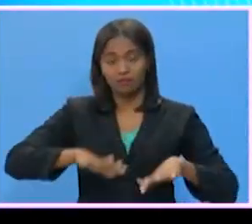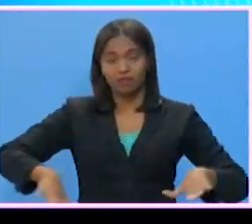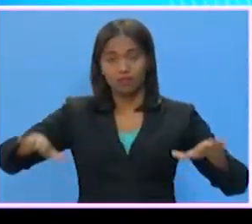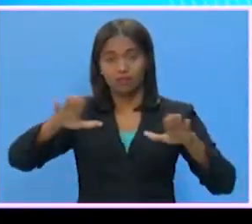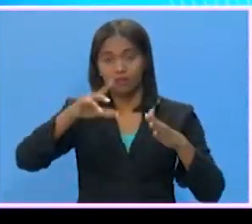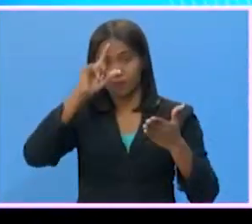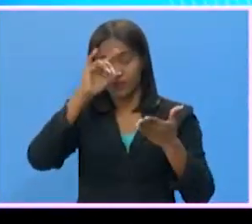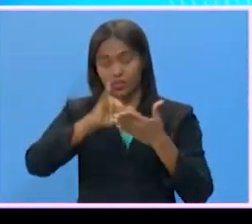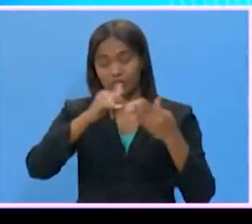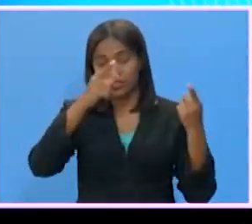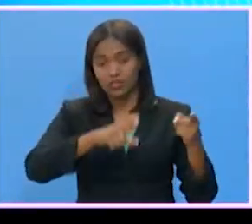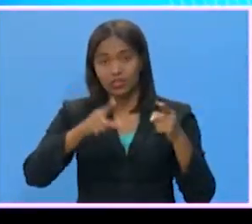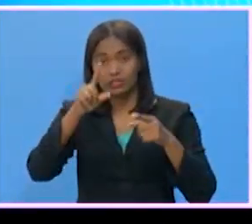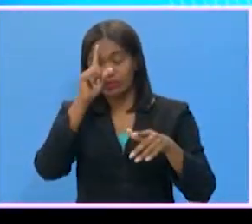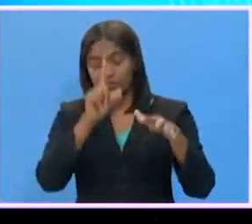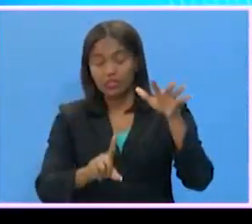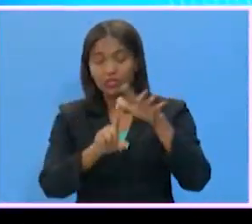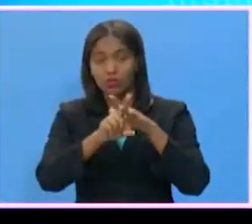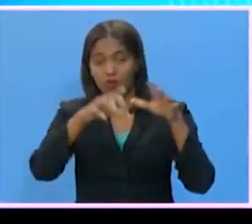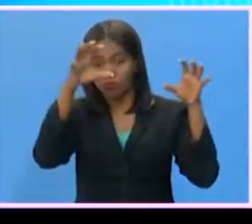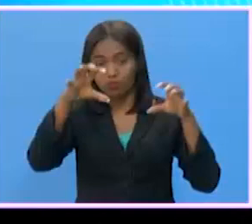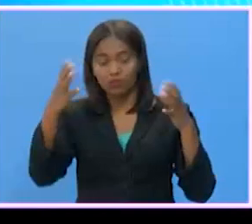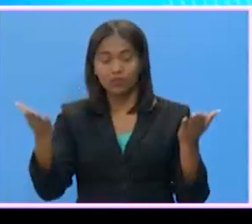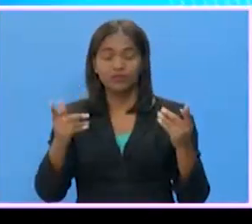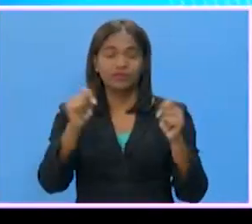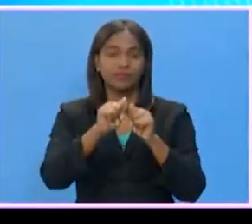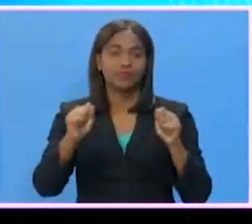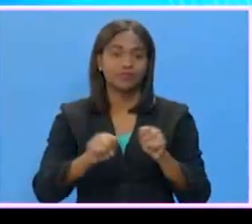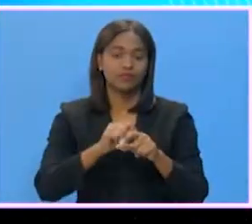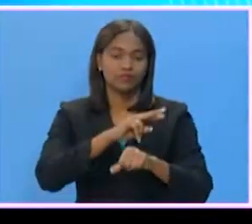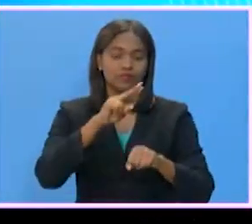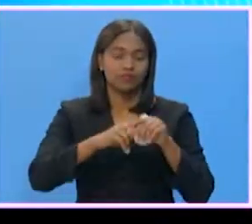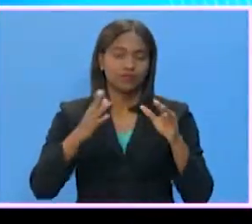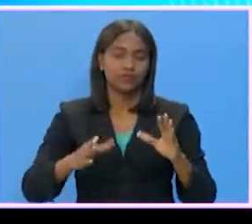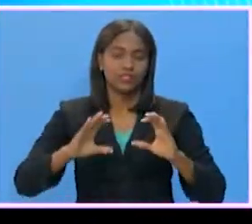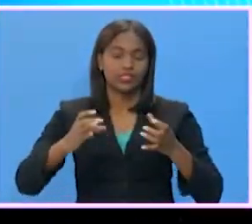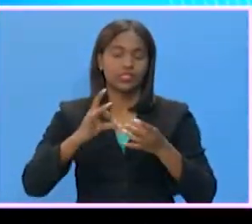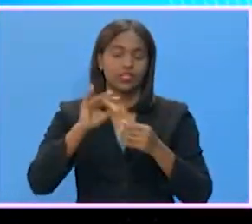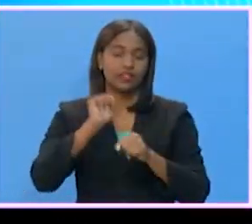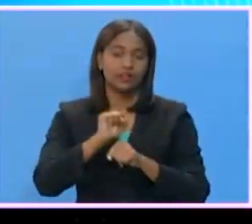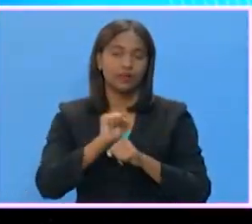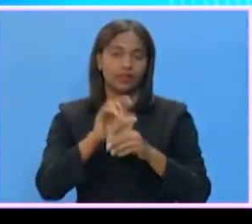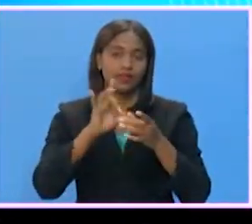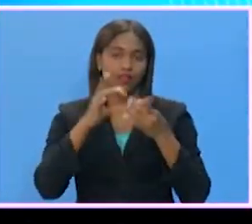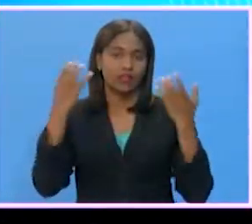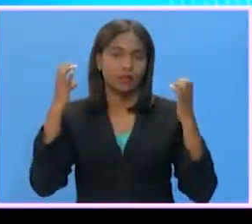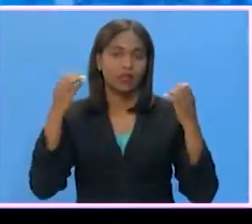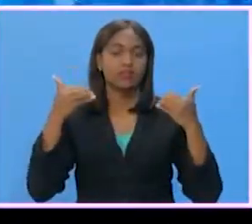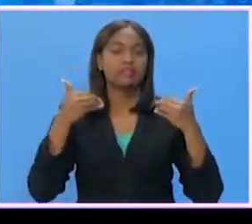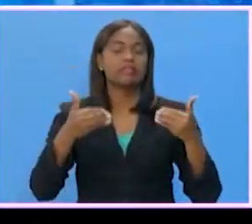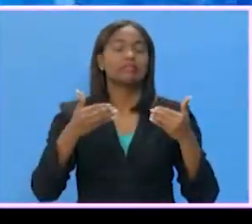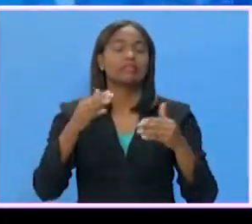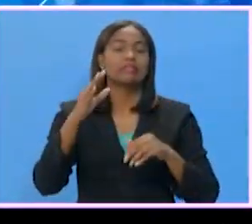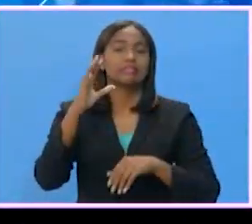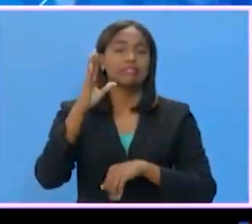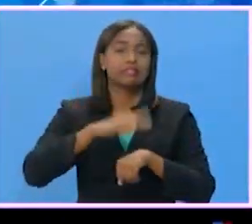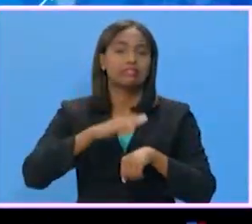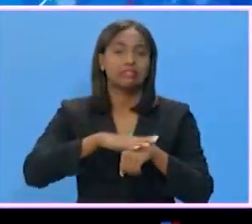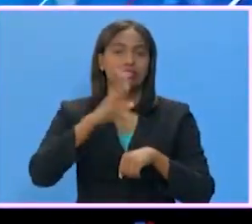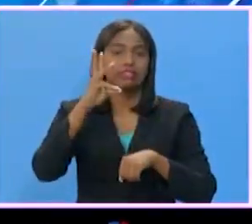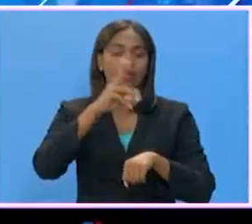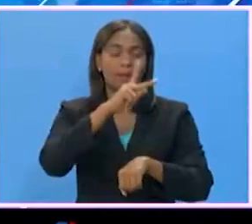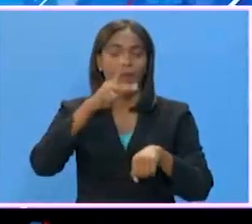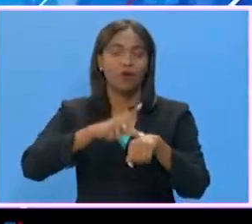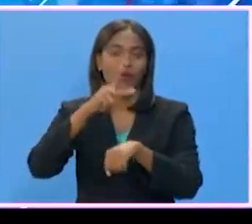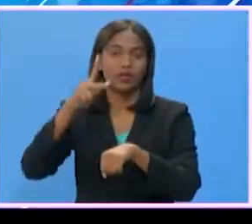propósito, debido a esta incidencia de una vaguada sobre el territorio nacional, el Centro de Operaciones de Emergencias, COE, mantiene 6 provincias en